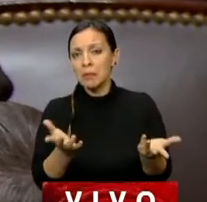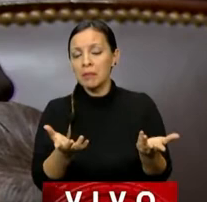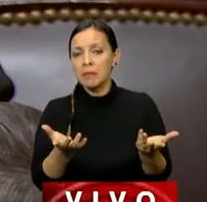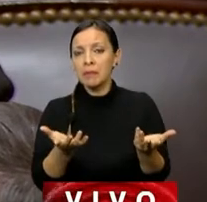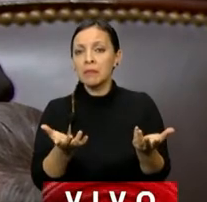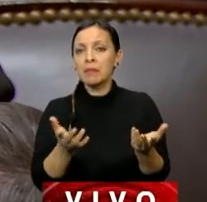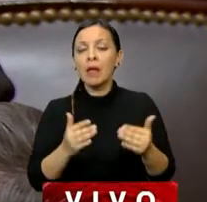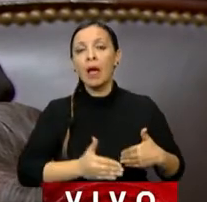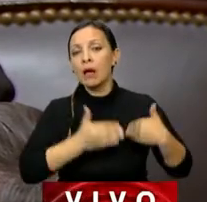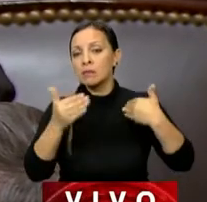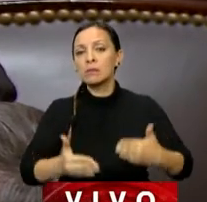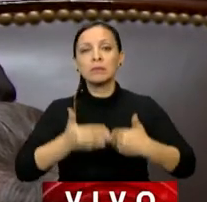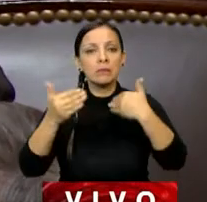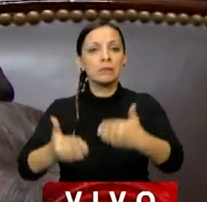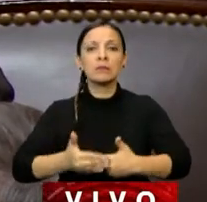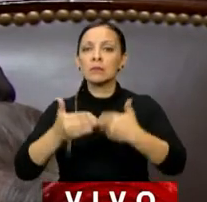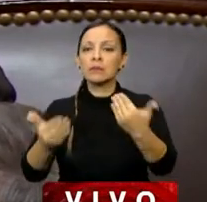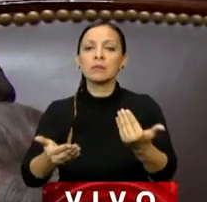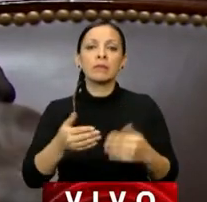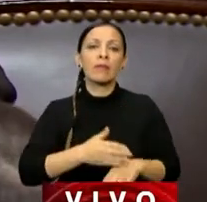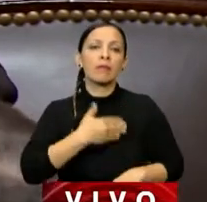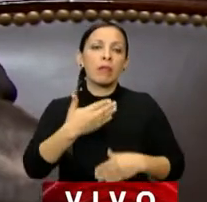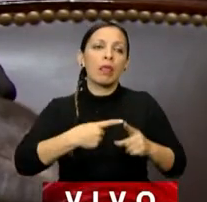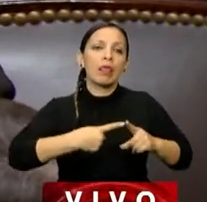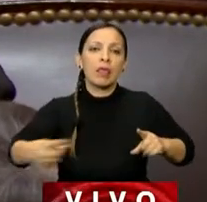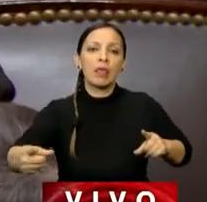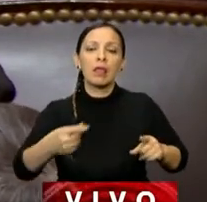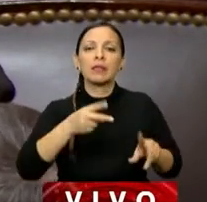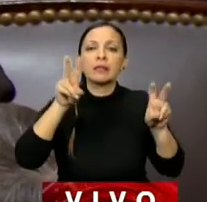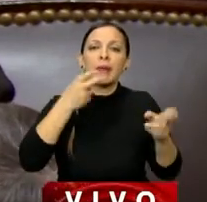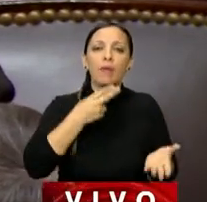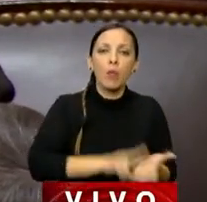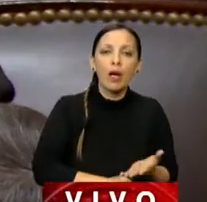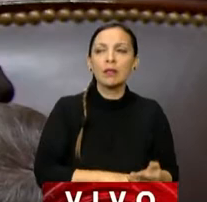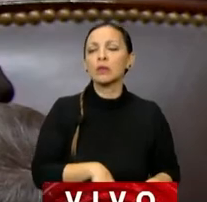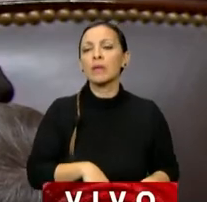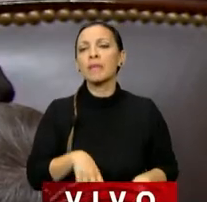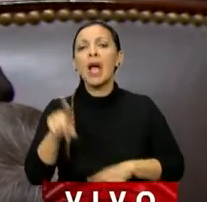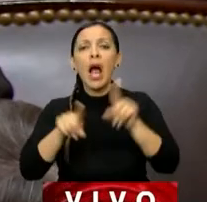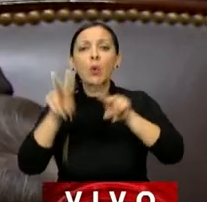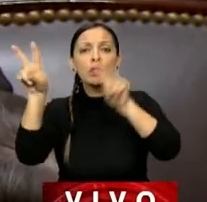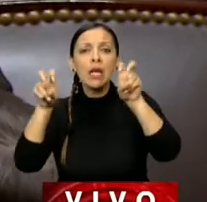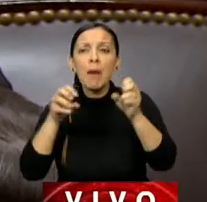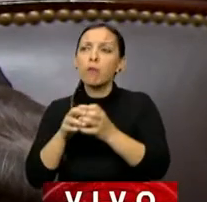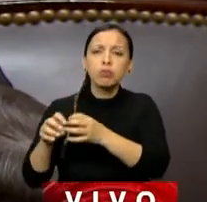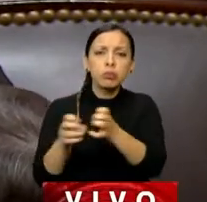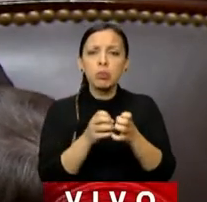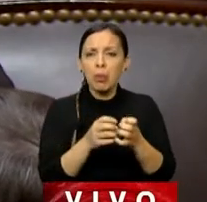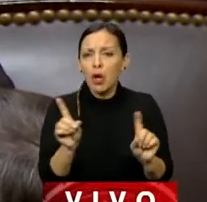Hemos prorrogado 50 años un impuesto. Hemos tratado temas que no son importantes para los